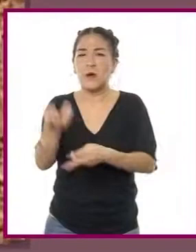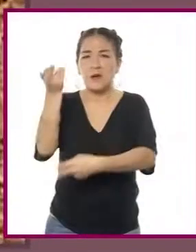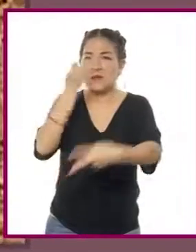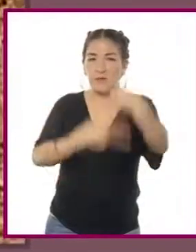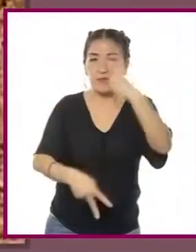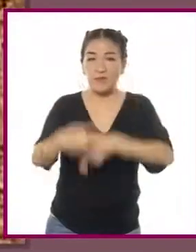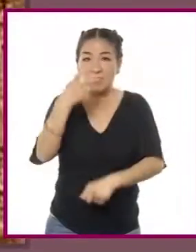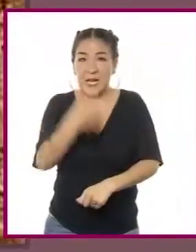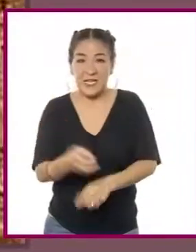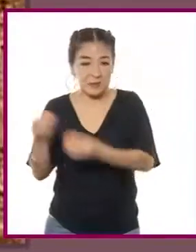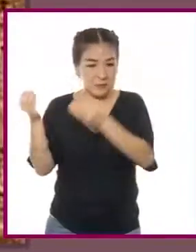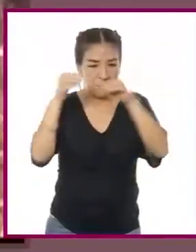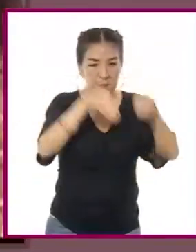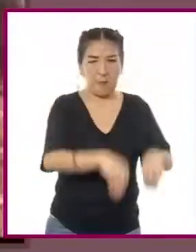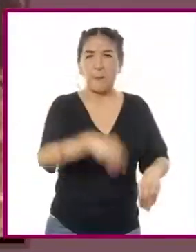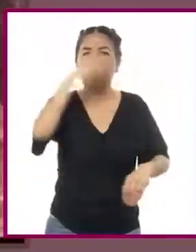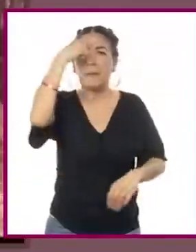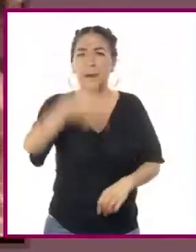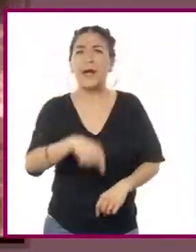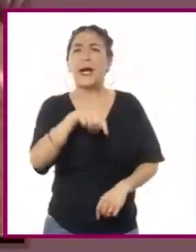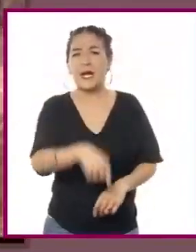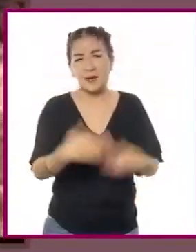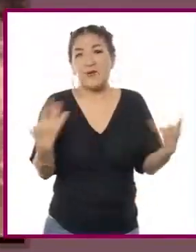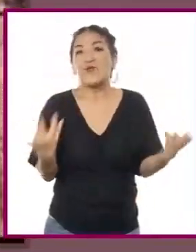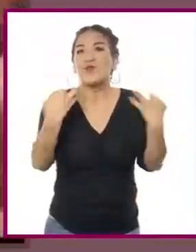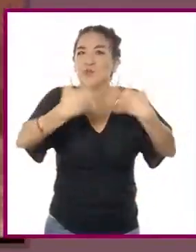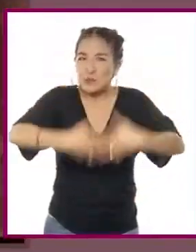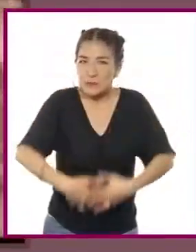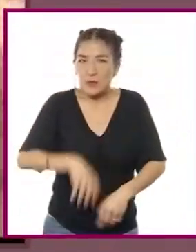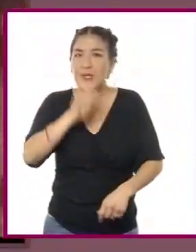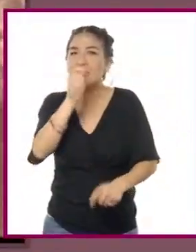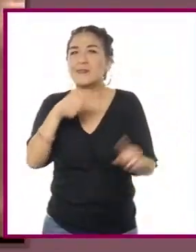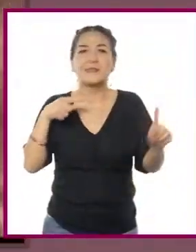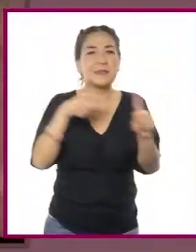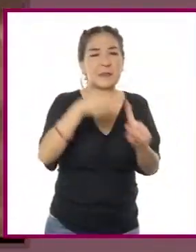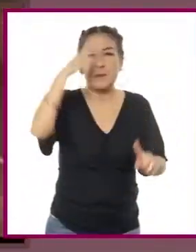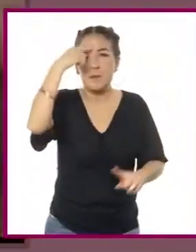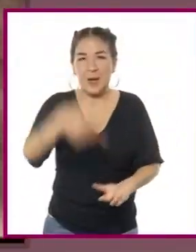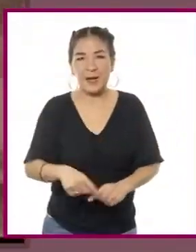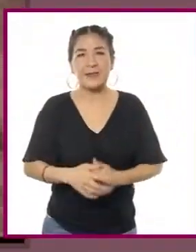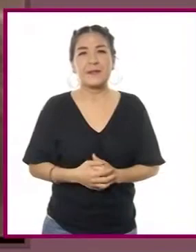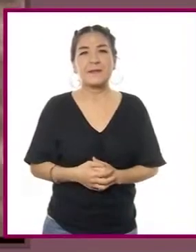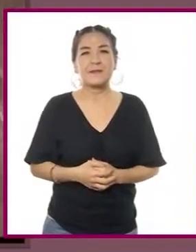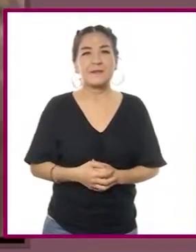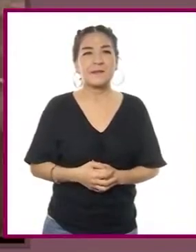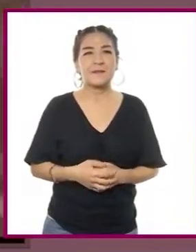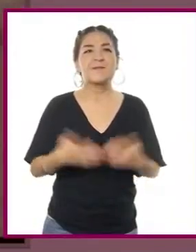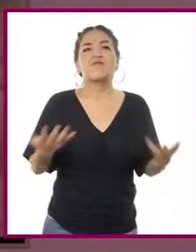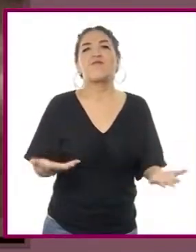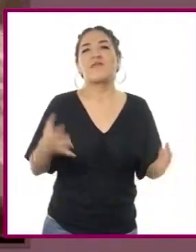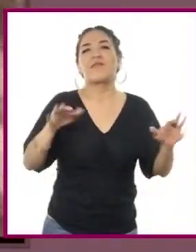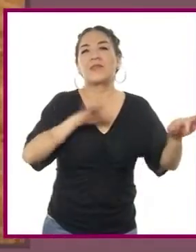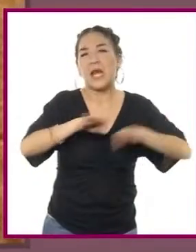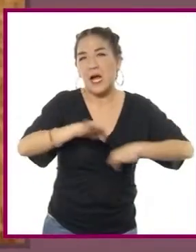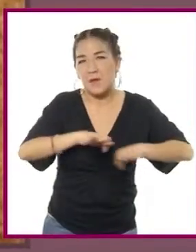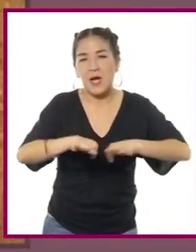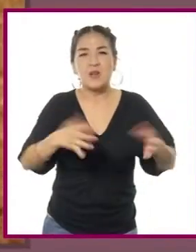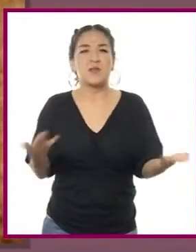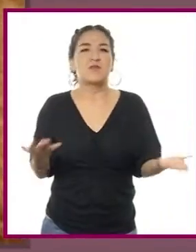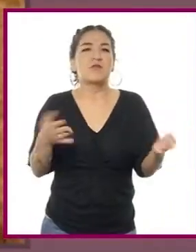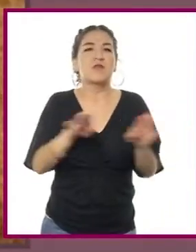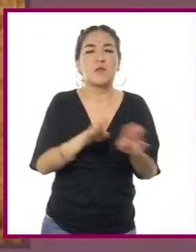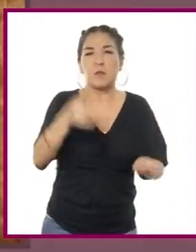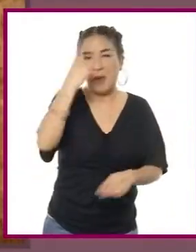que vinieron con una función específica para servir como montura o servir